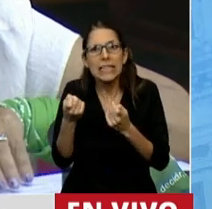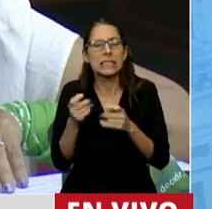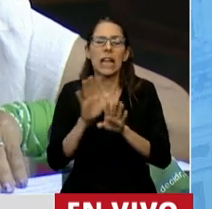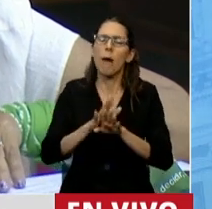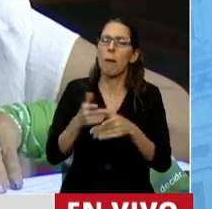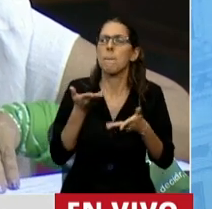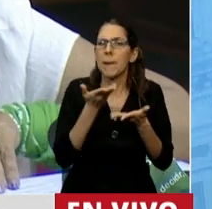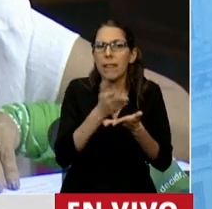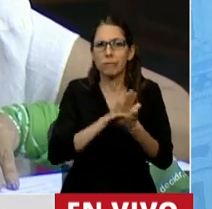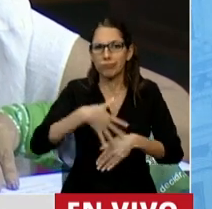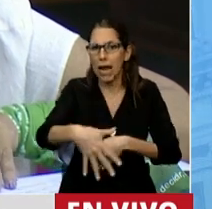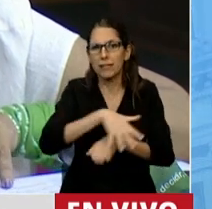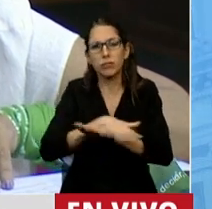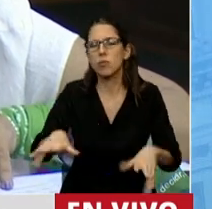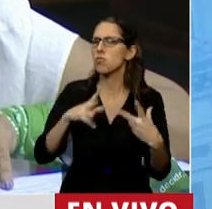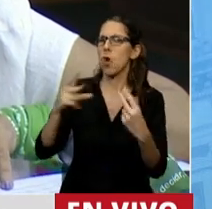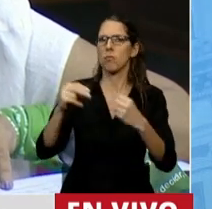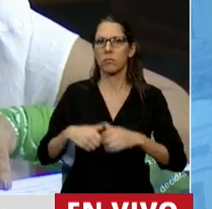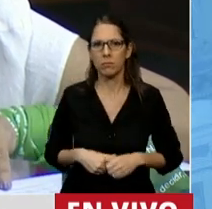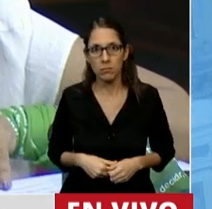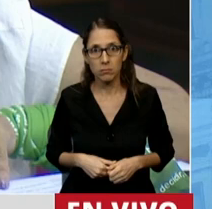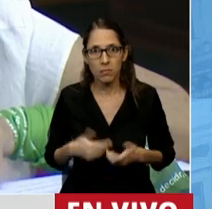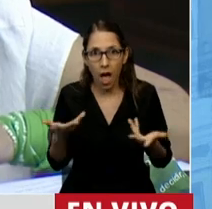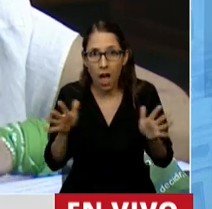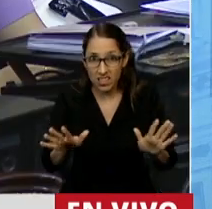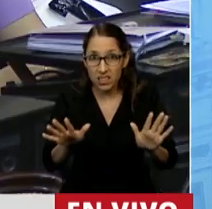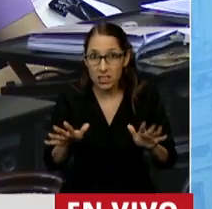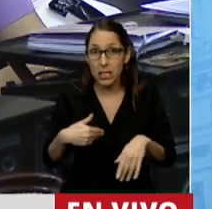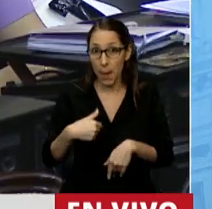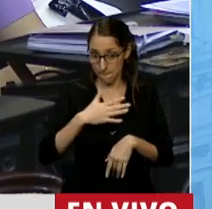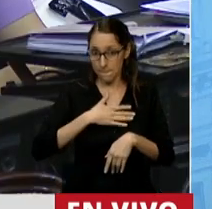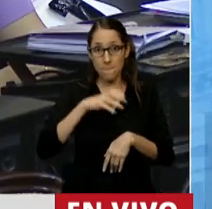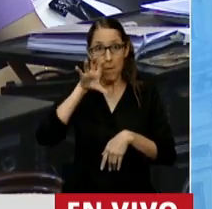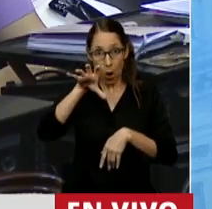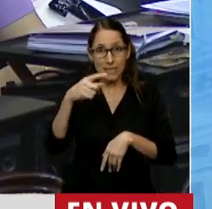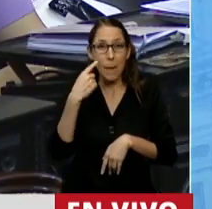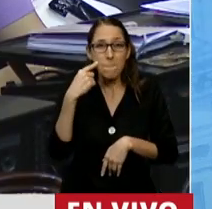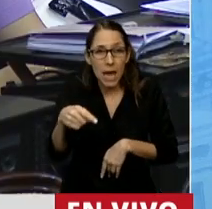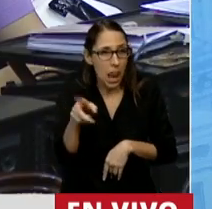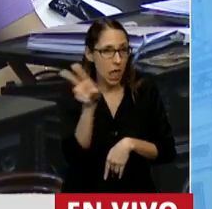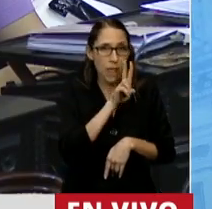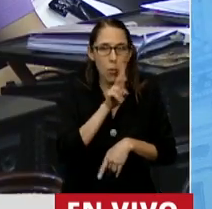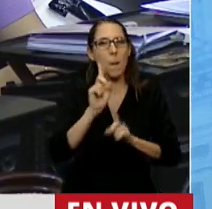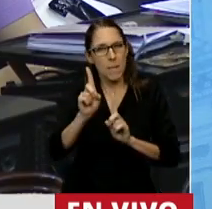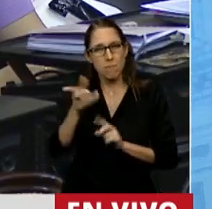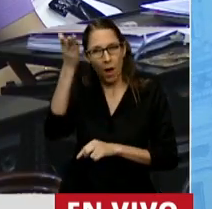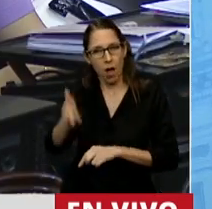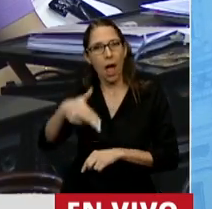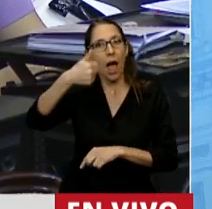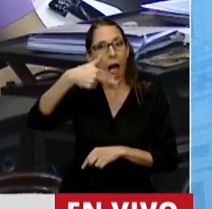a partir de ahí, miles de mujeres en mi provincia y la familia toda de Ana María